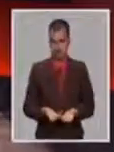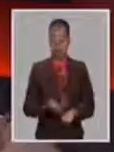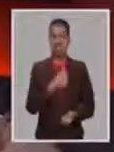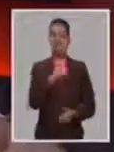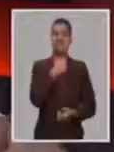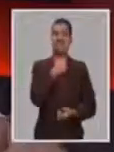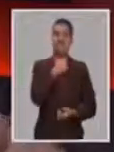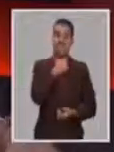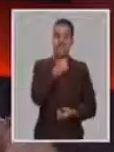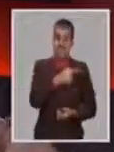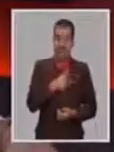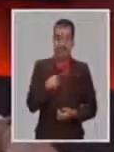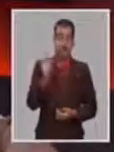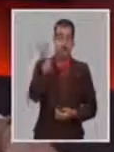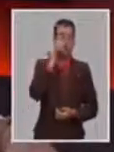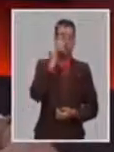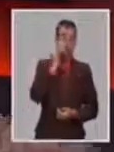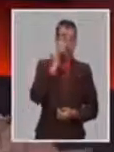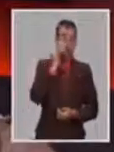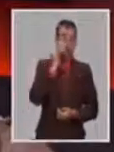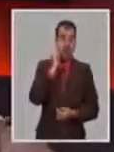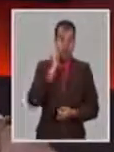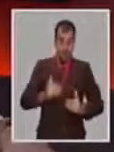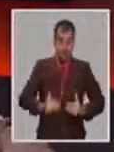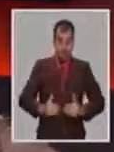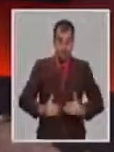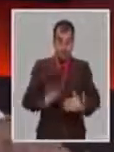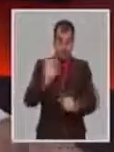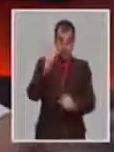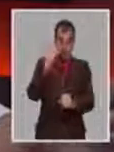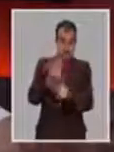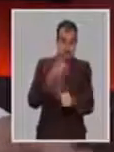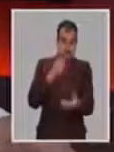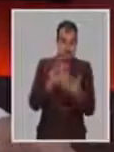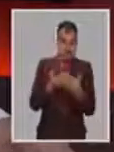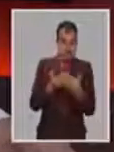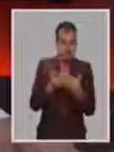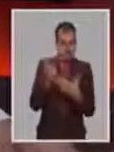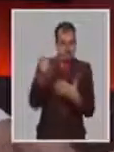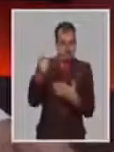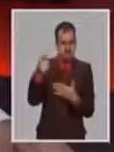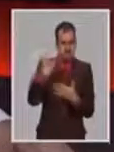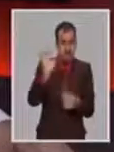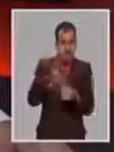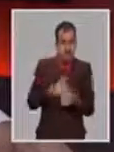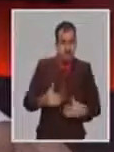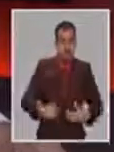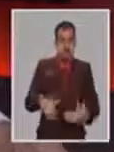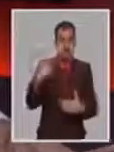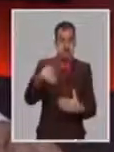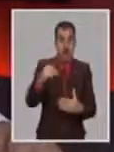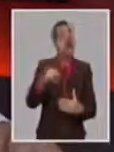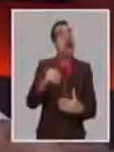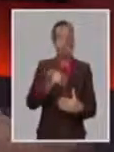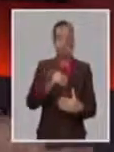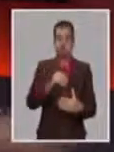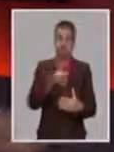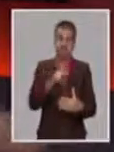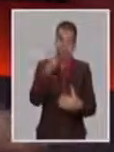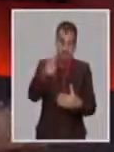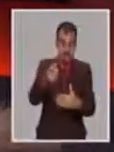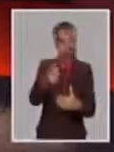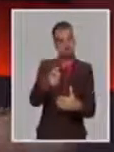pues entonces hay que interrumpir el tratamiento, lo cual no quiere decir que no la vamos a seguir a ella y al niño hasta terminado el embarazo, pero